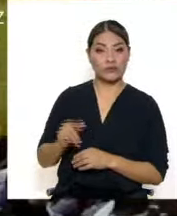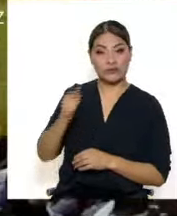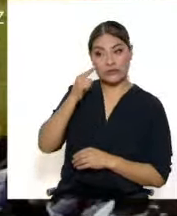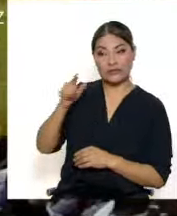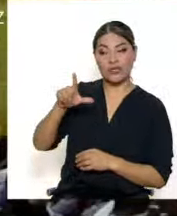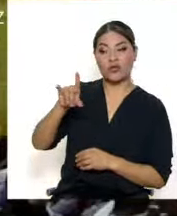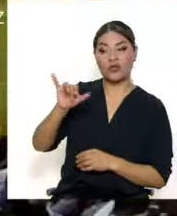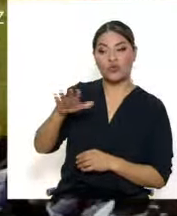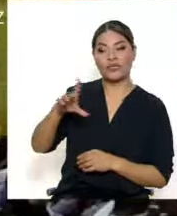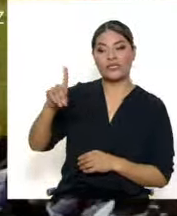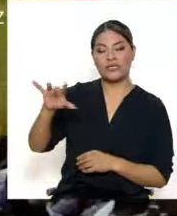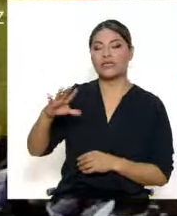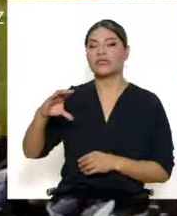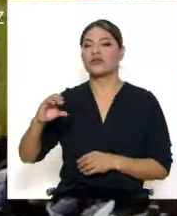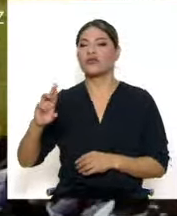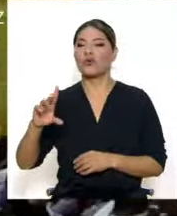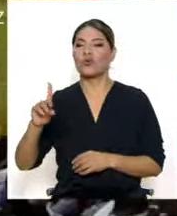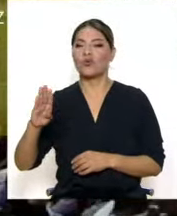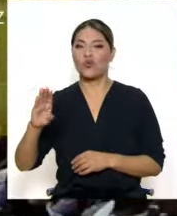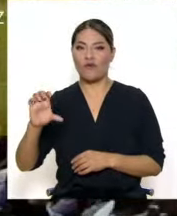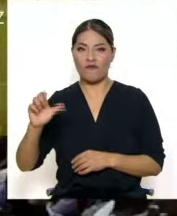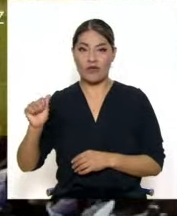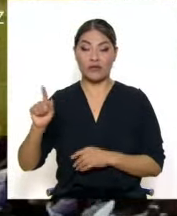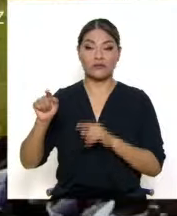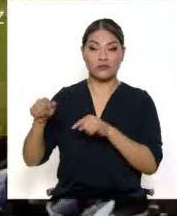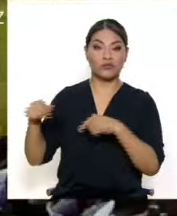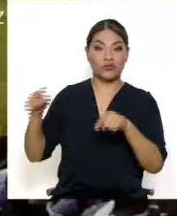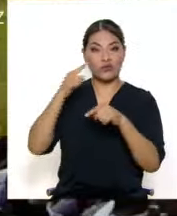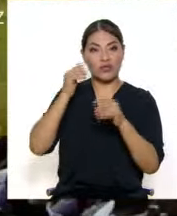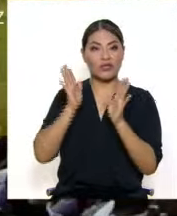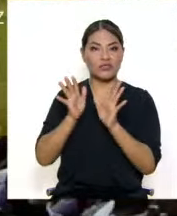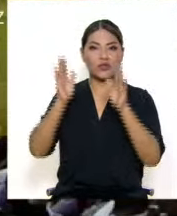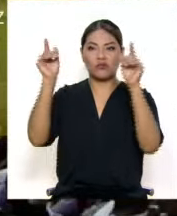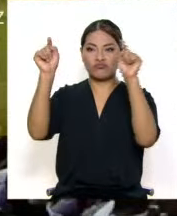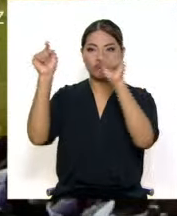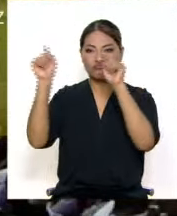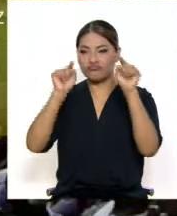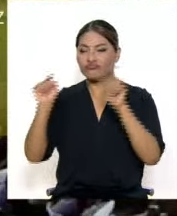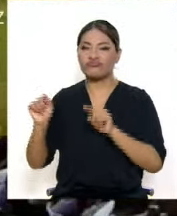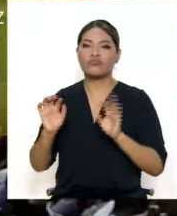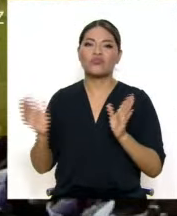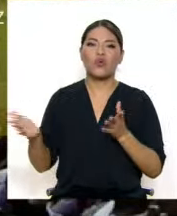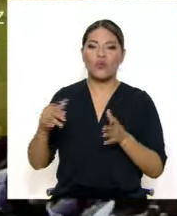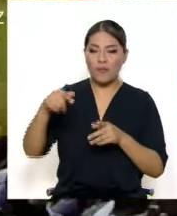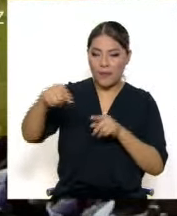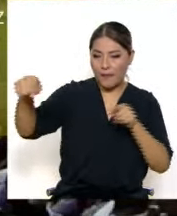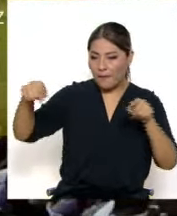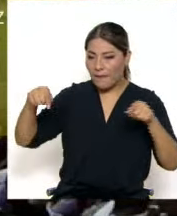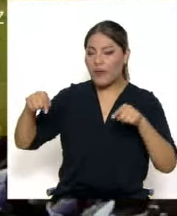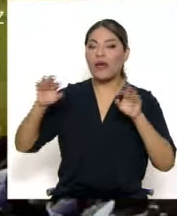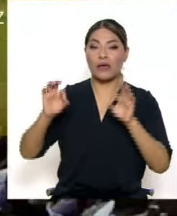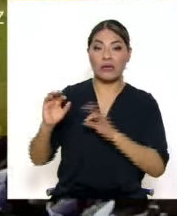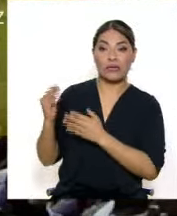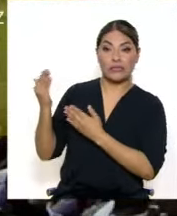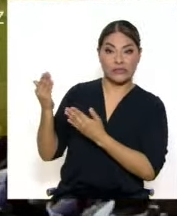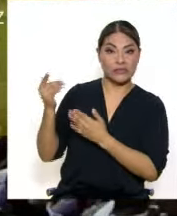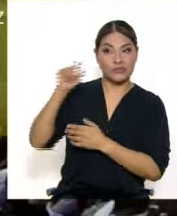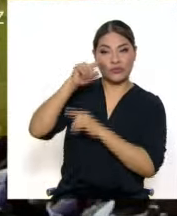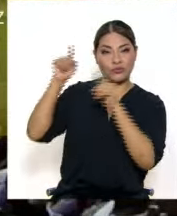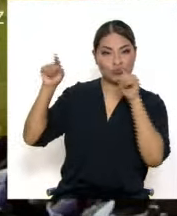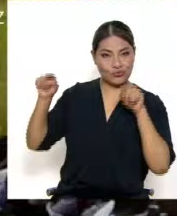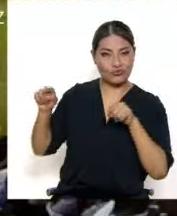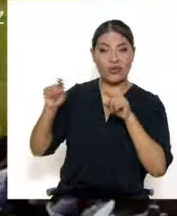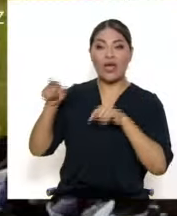Luis Díaz, Córdoba y Arias. Este, la alineación de Néstor Lorenzo. Hay que señalar, sin